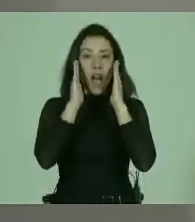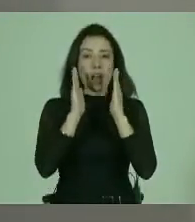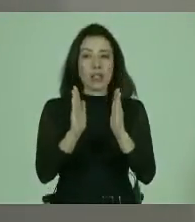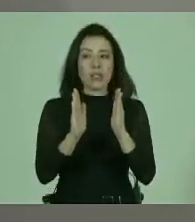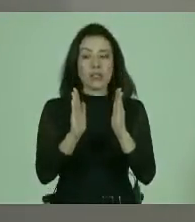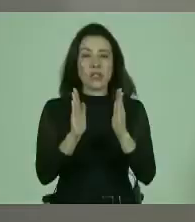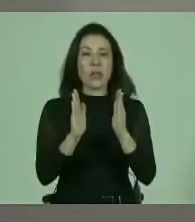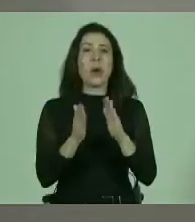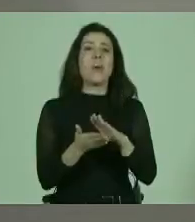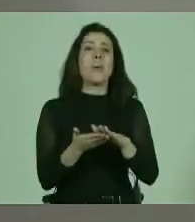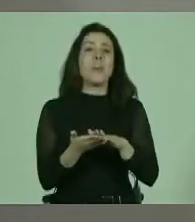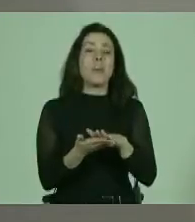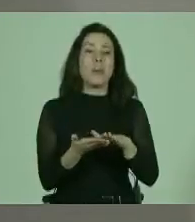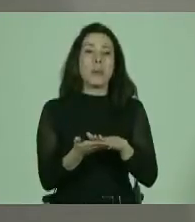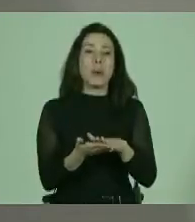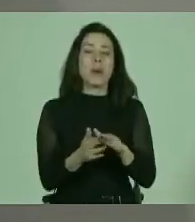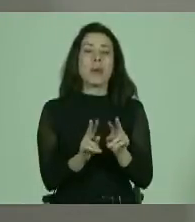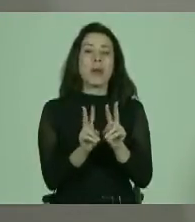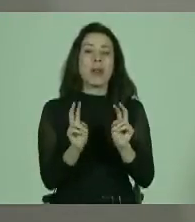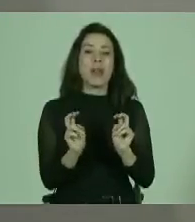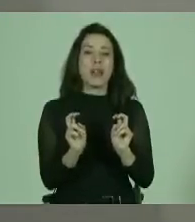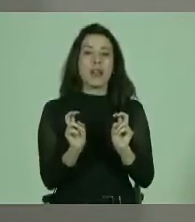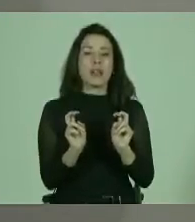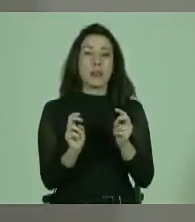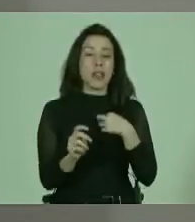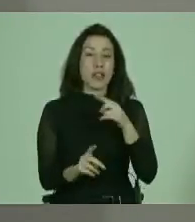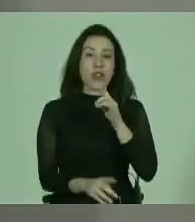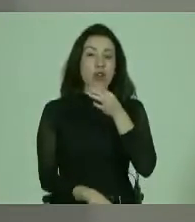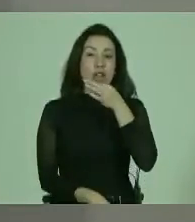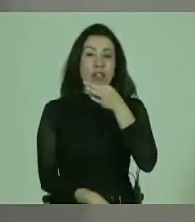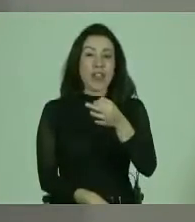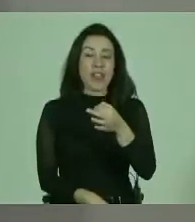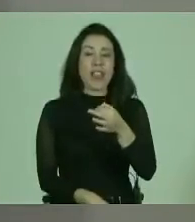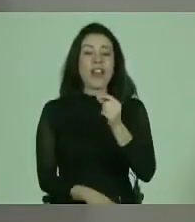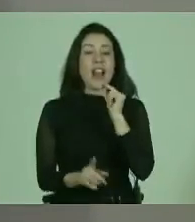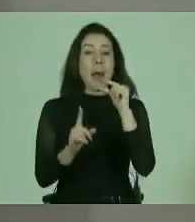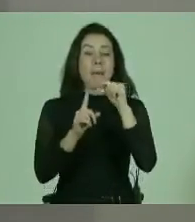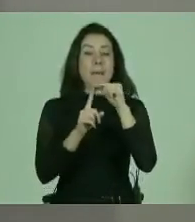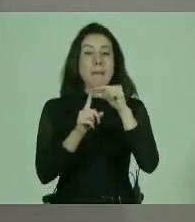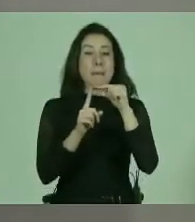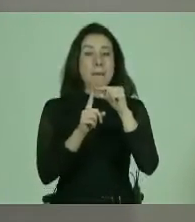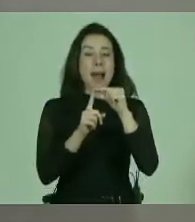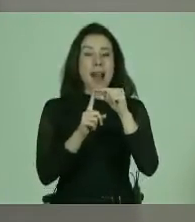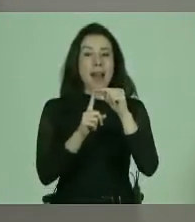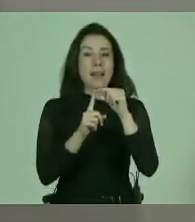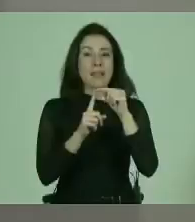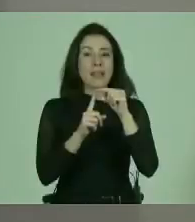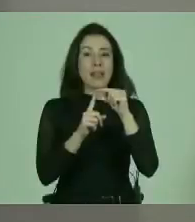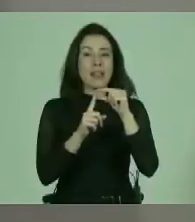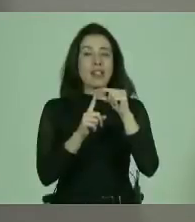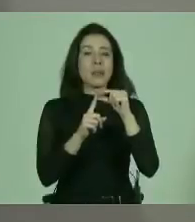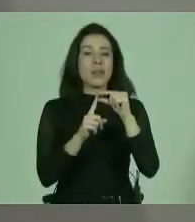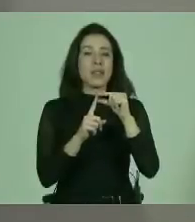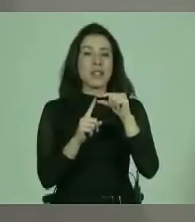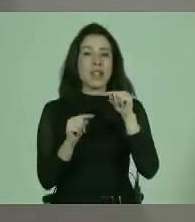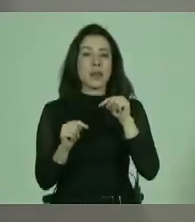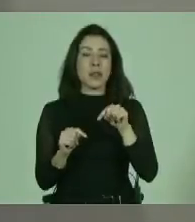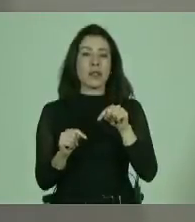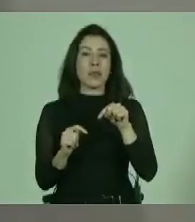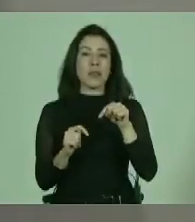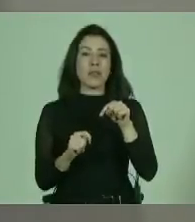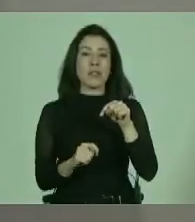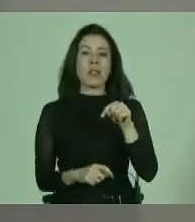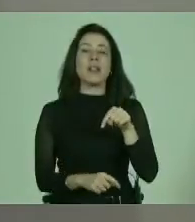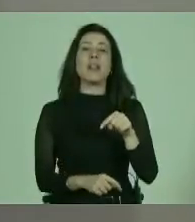por ejemplo la cuestión que no he mencionado de la terminología más que de pasada también parece gravísima